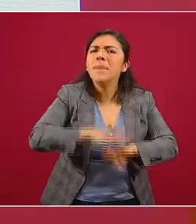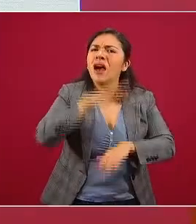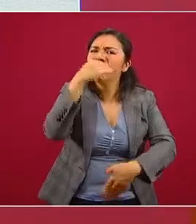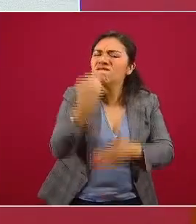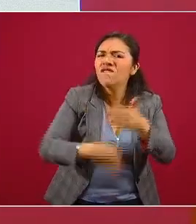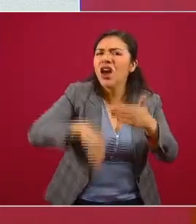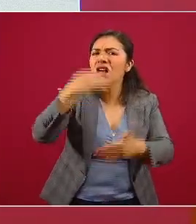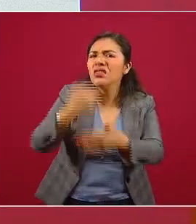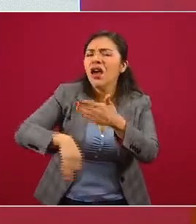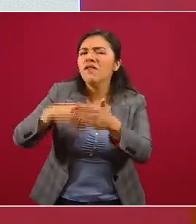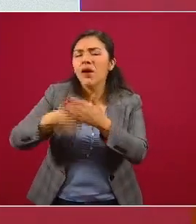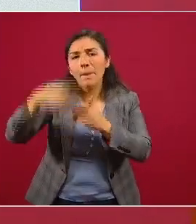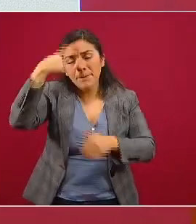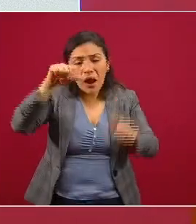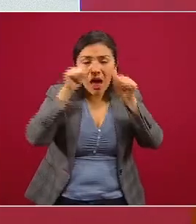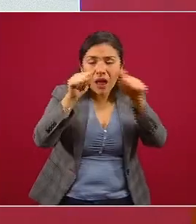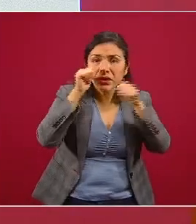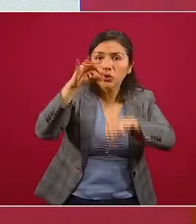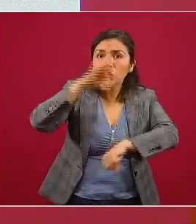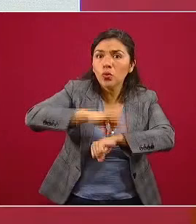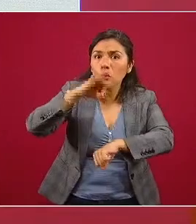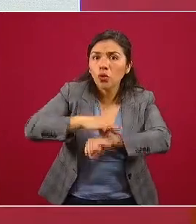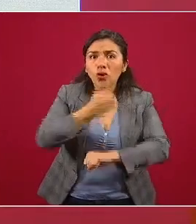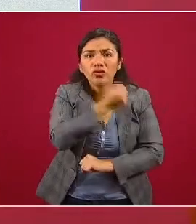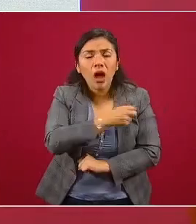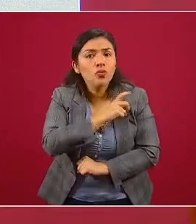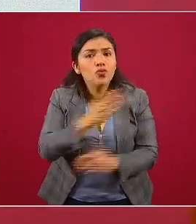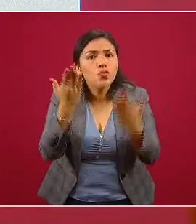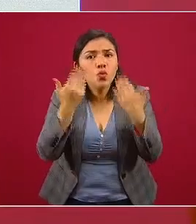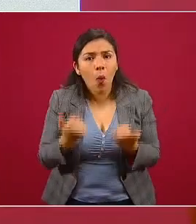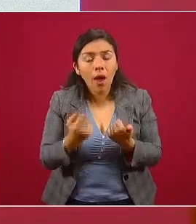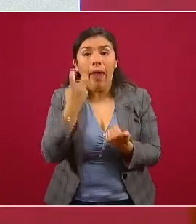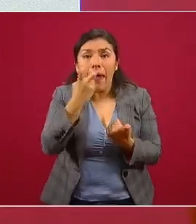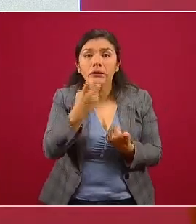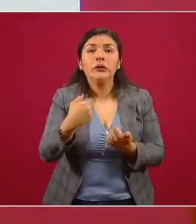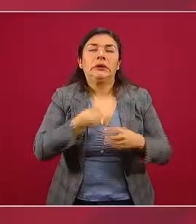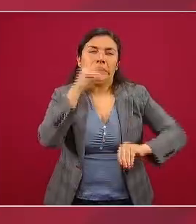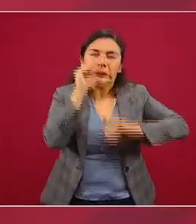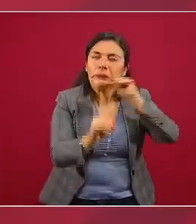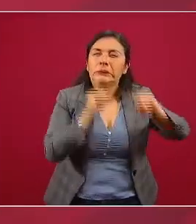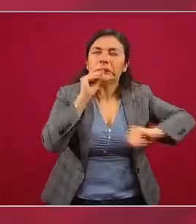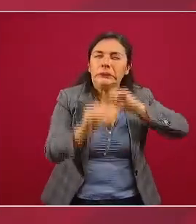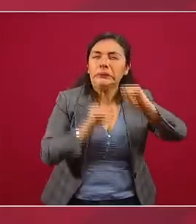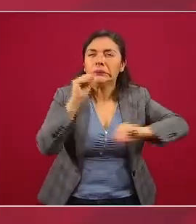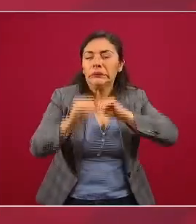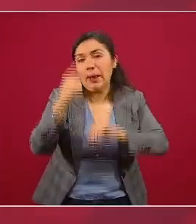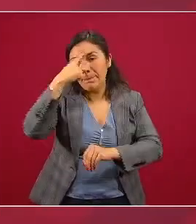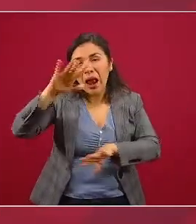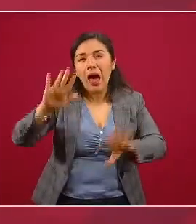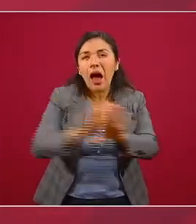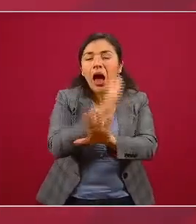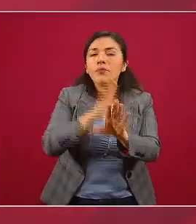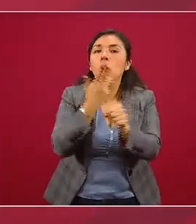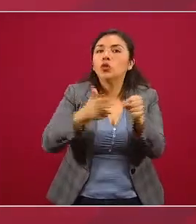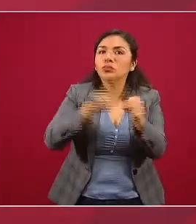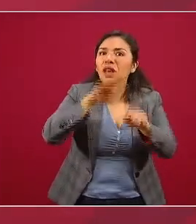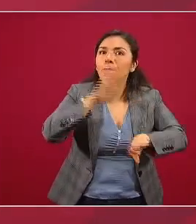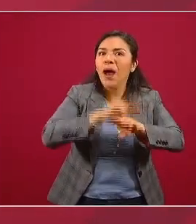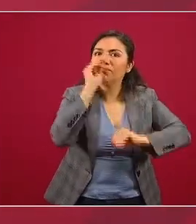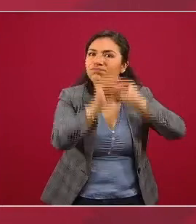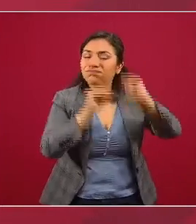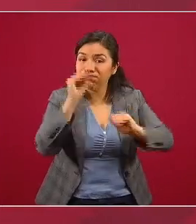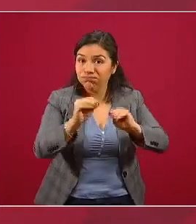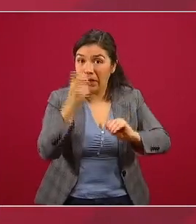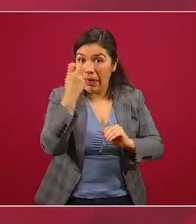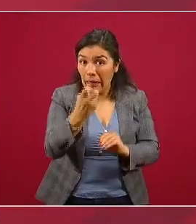carencia de servicios de salud, y entonces hicimos una reconversión hospitalaria. Gruesamente, un tercio de los